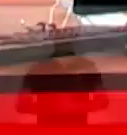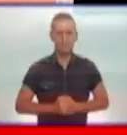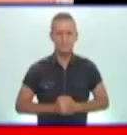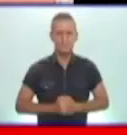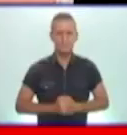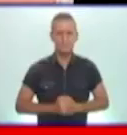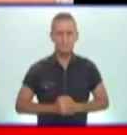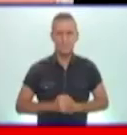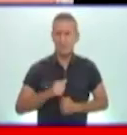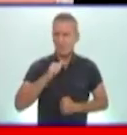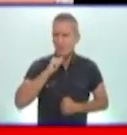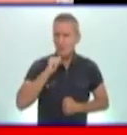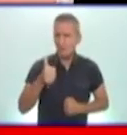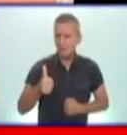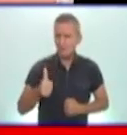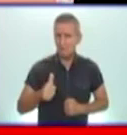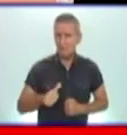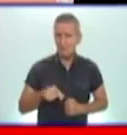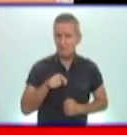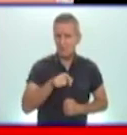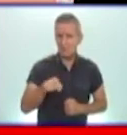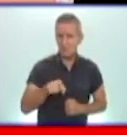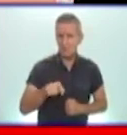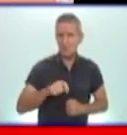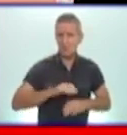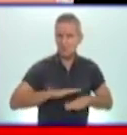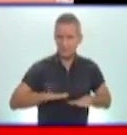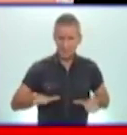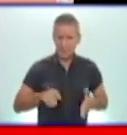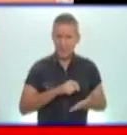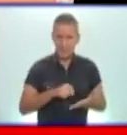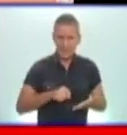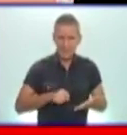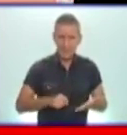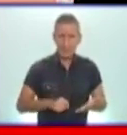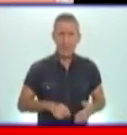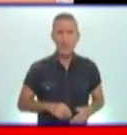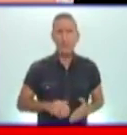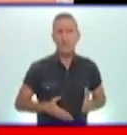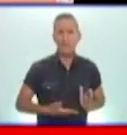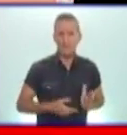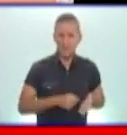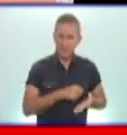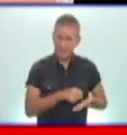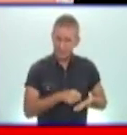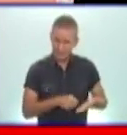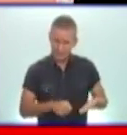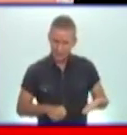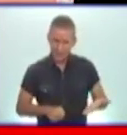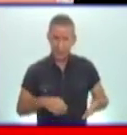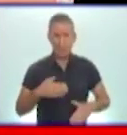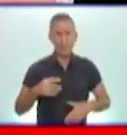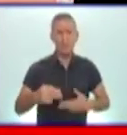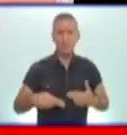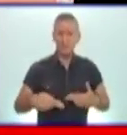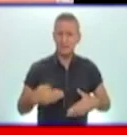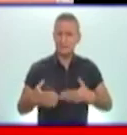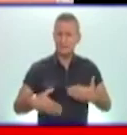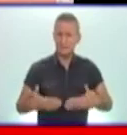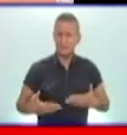Muy sencillo, pienso que ya fueron capaces de escribir las proposiciones para poder estar realizando la actividad. Vamos nuevamente al